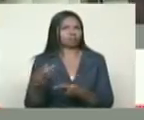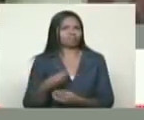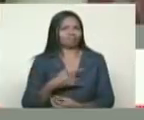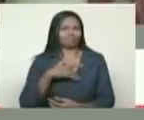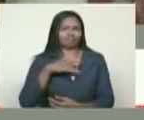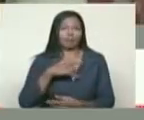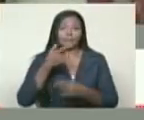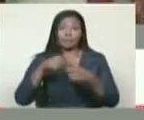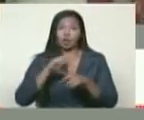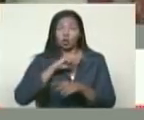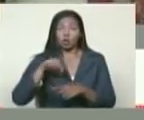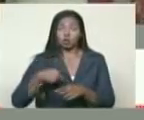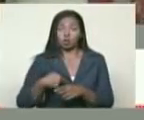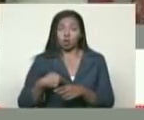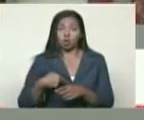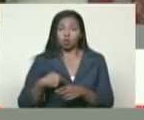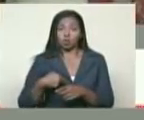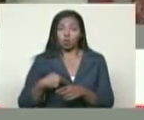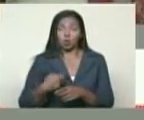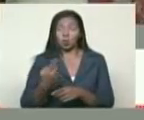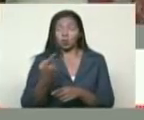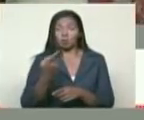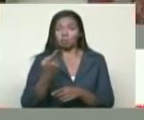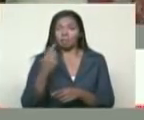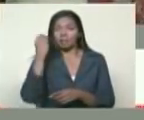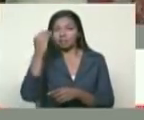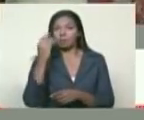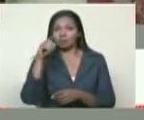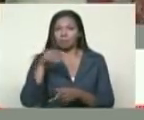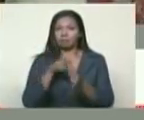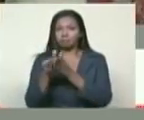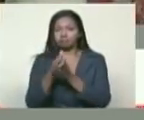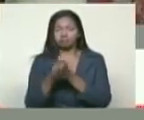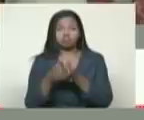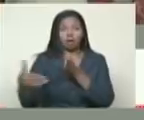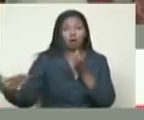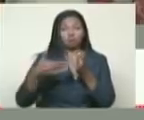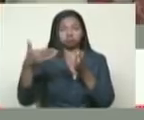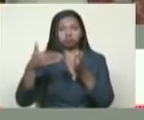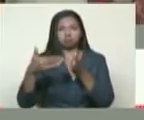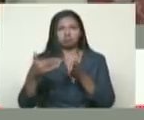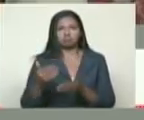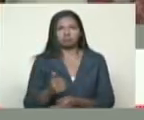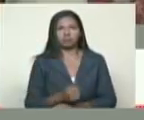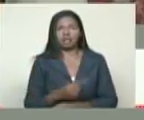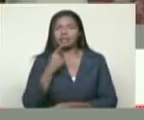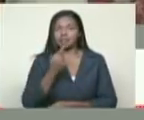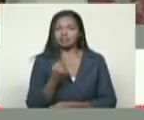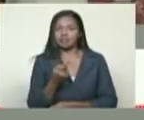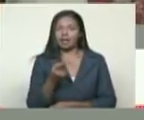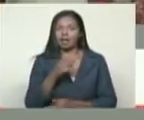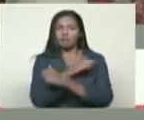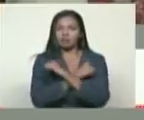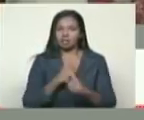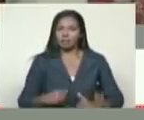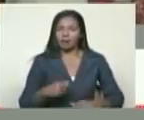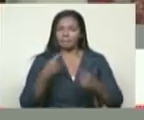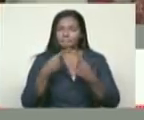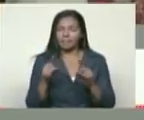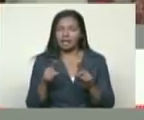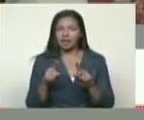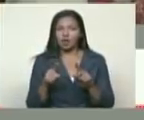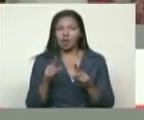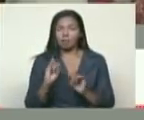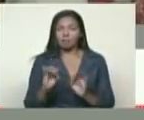Pero nosotros no descartamos el golpe de Estado. Él le dice la opción de las Fuerzas Armadas. Y no descartamos el